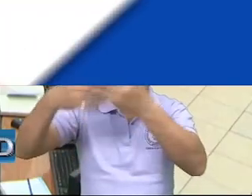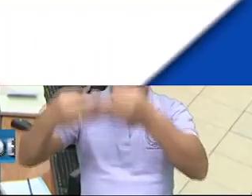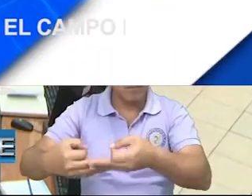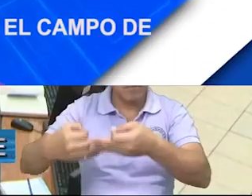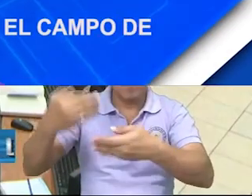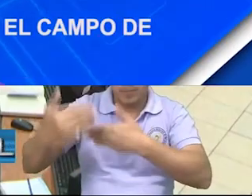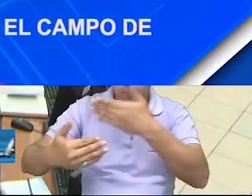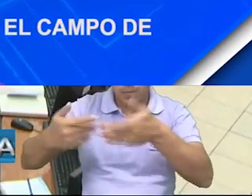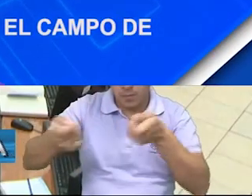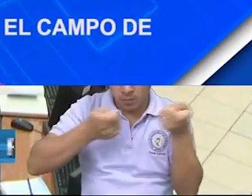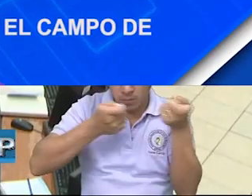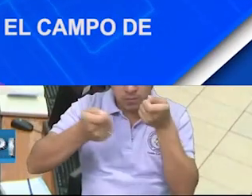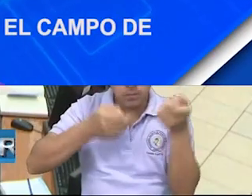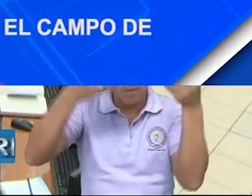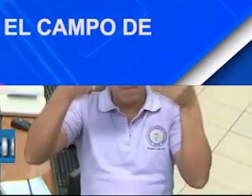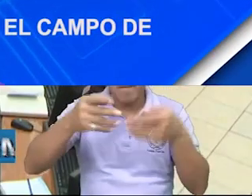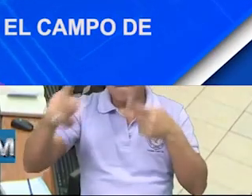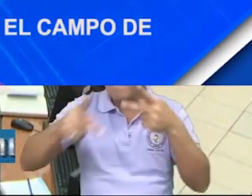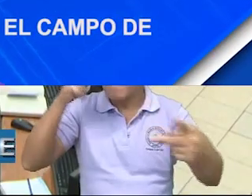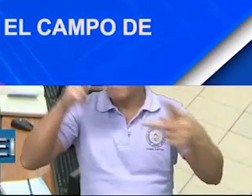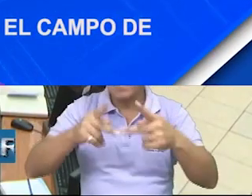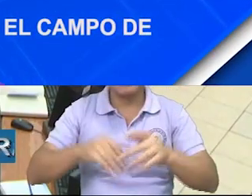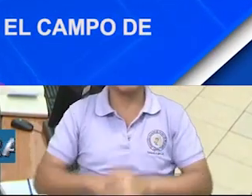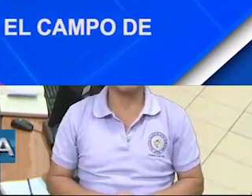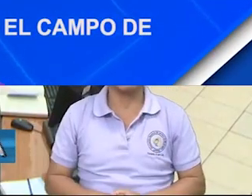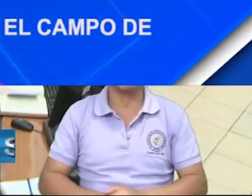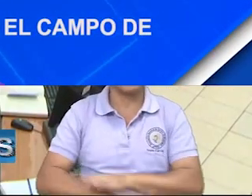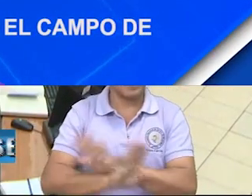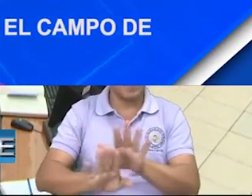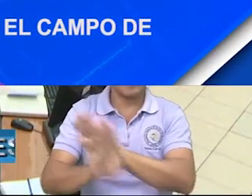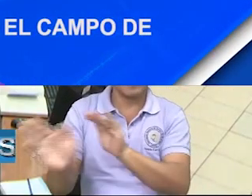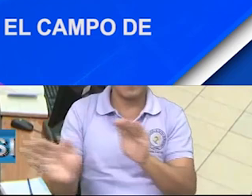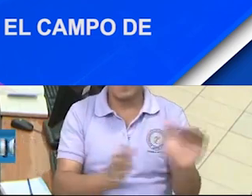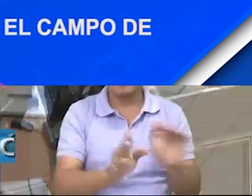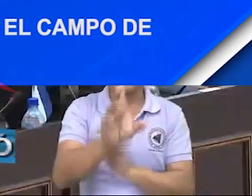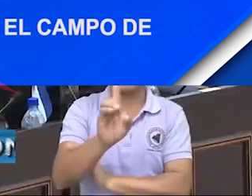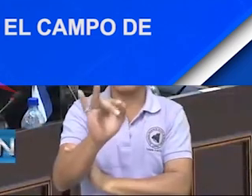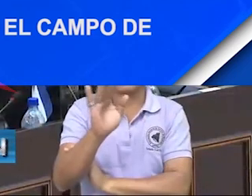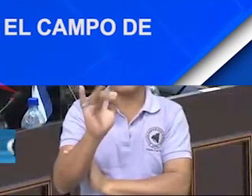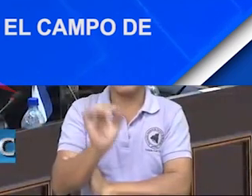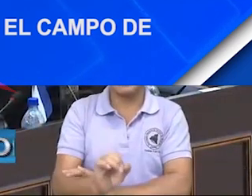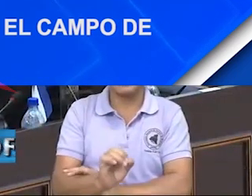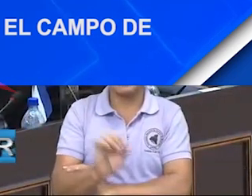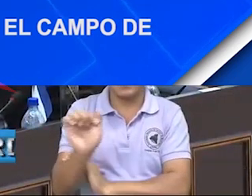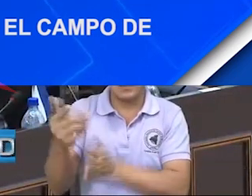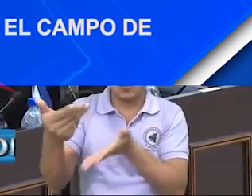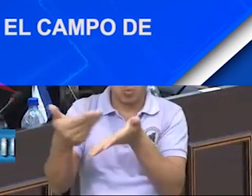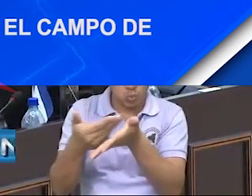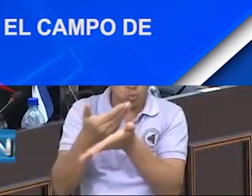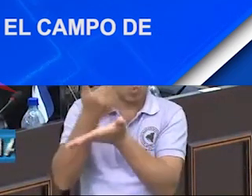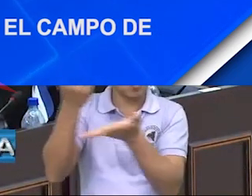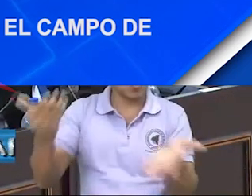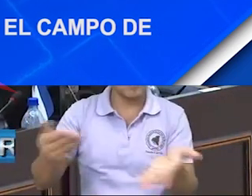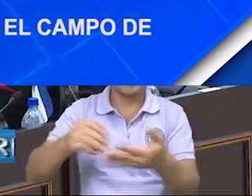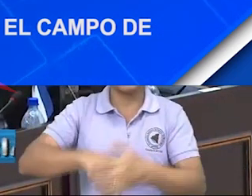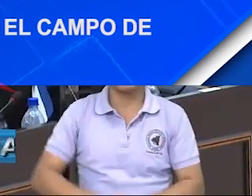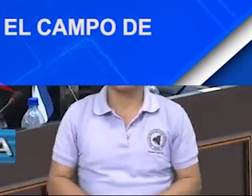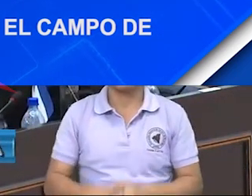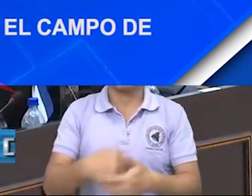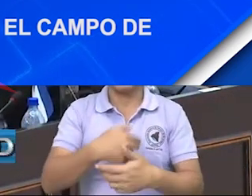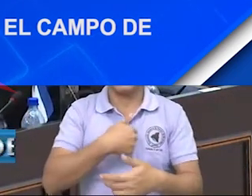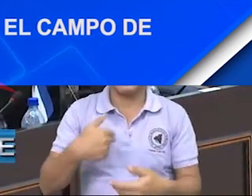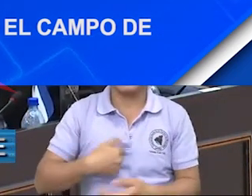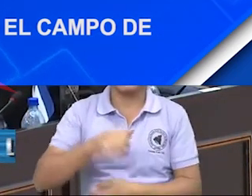Diputados de la Asamblea Nacional aprobaron un acuerdo de cooperación en educación entre Nicaragua y Turquía, en la que